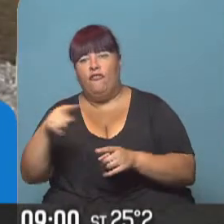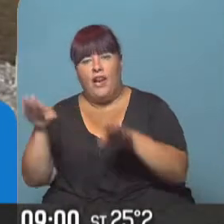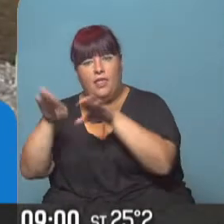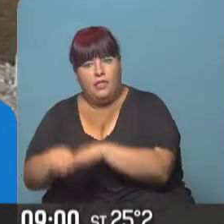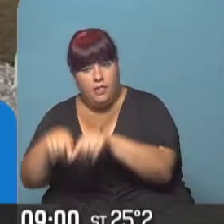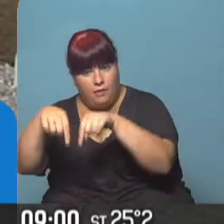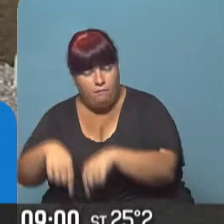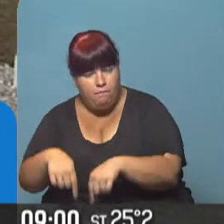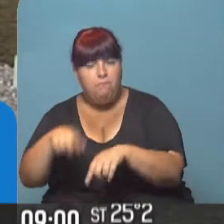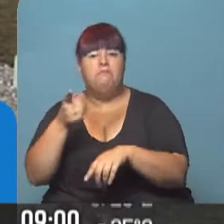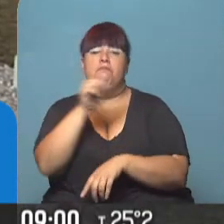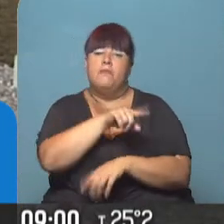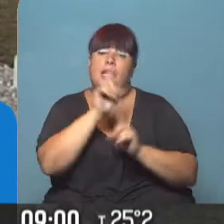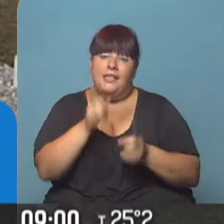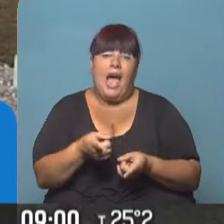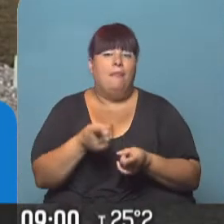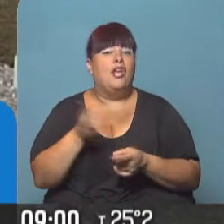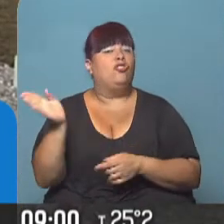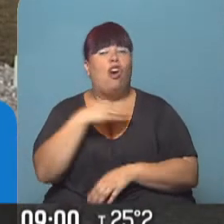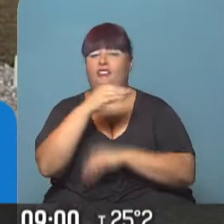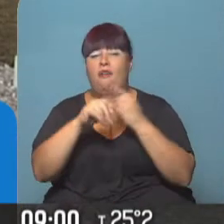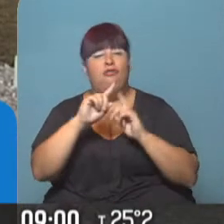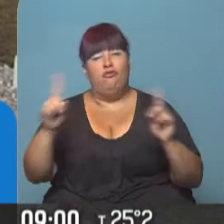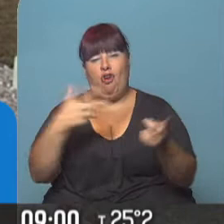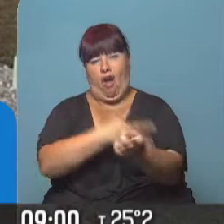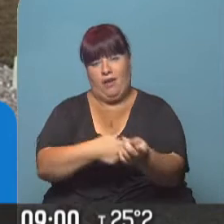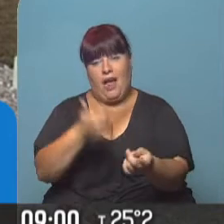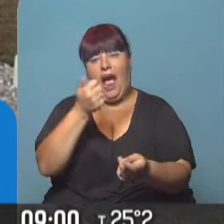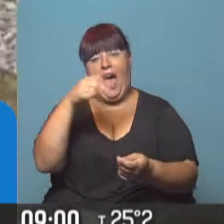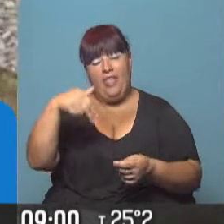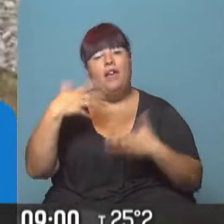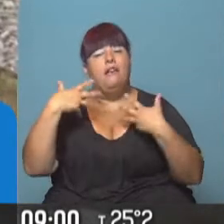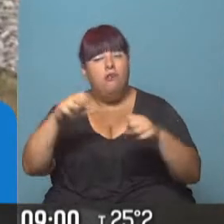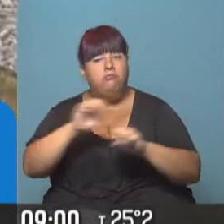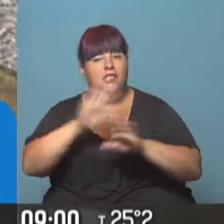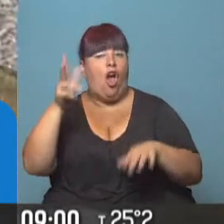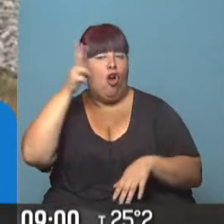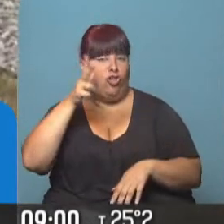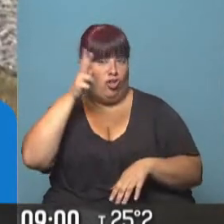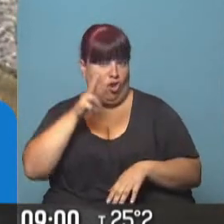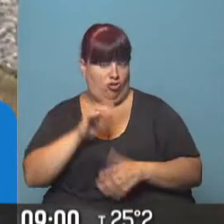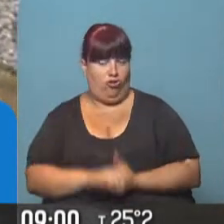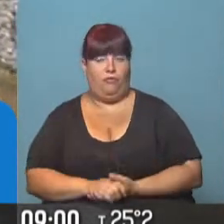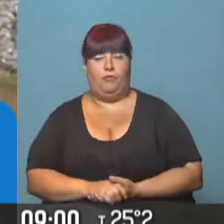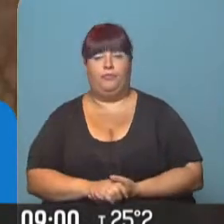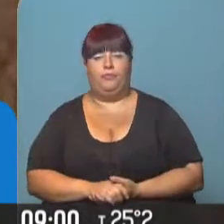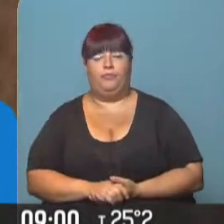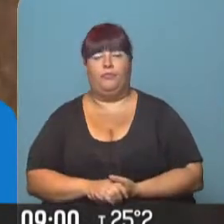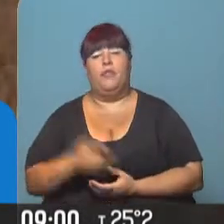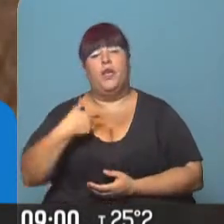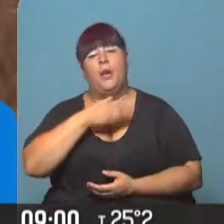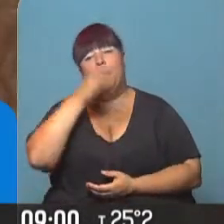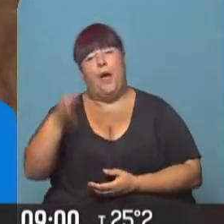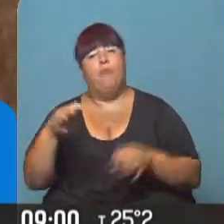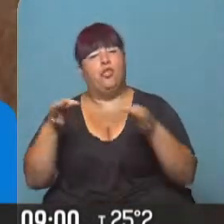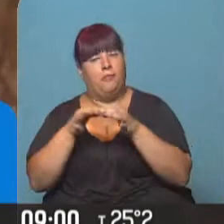y finalmente en parte porque no todas las familias dieron su adn se pudo identificar 88 restos nos vamos a ir a